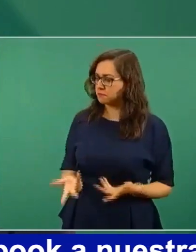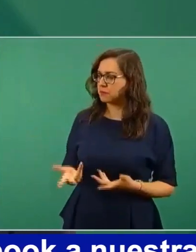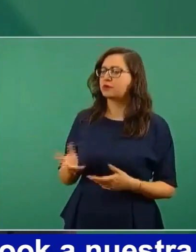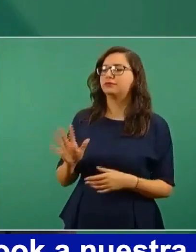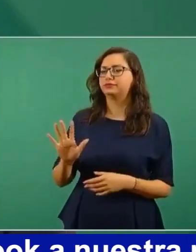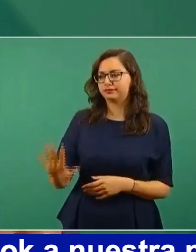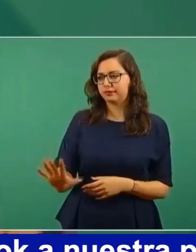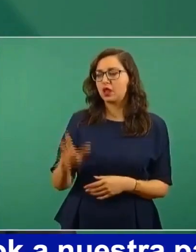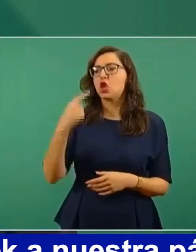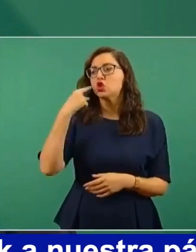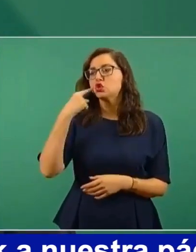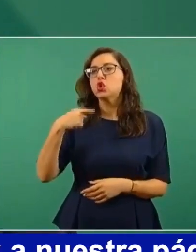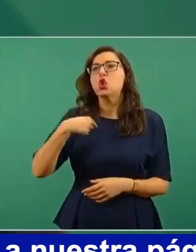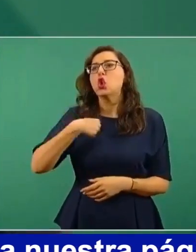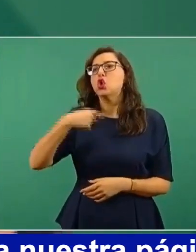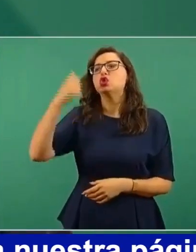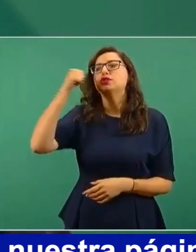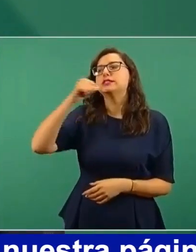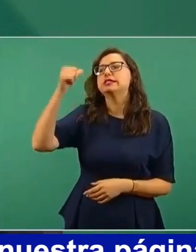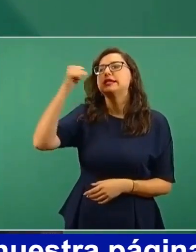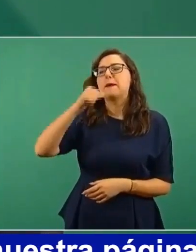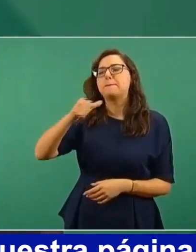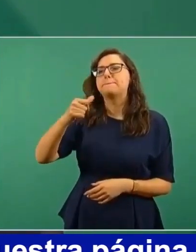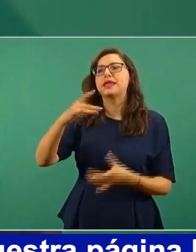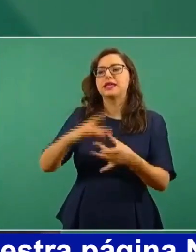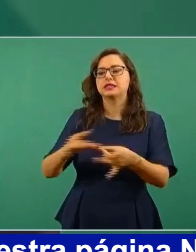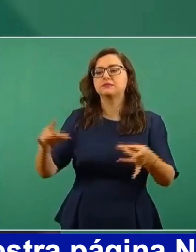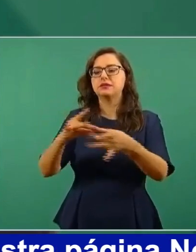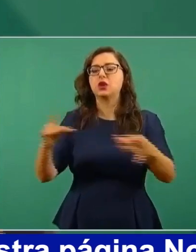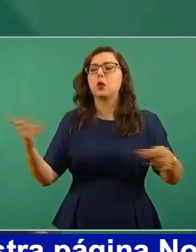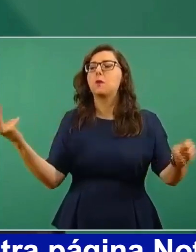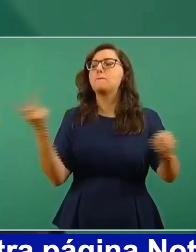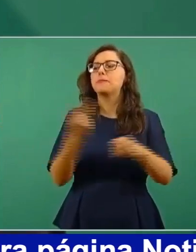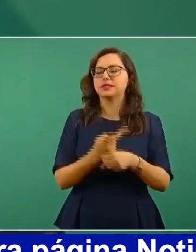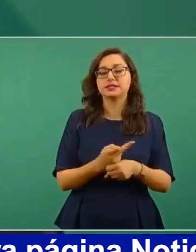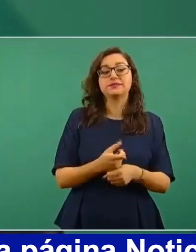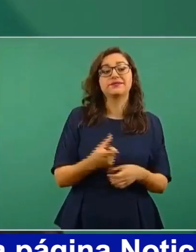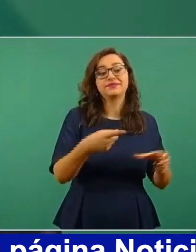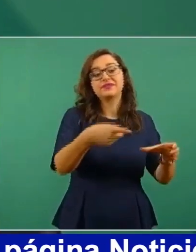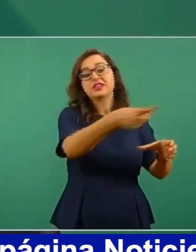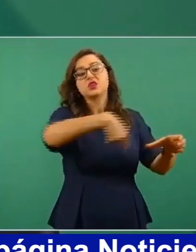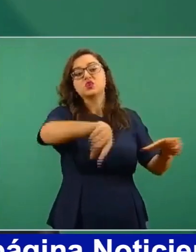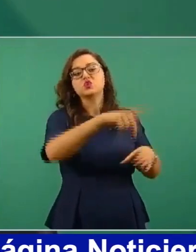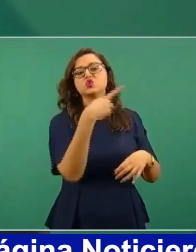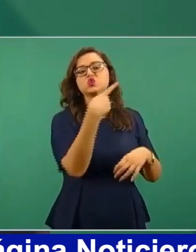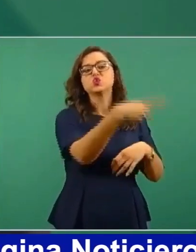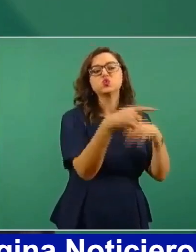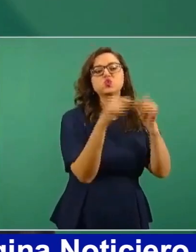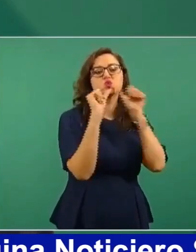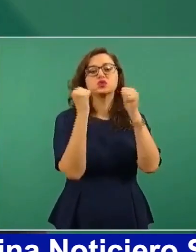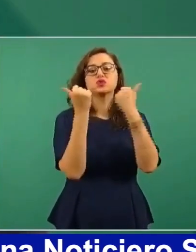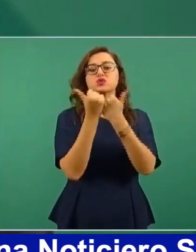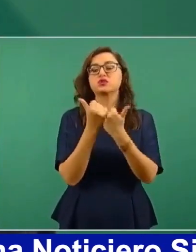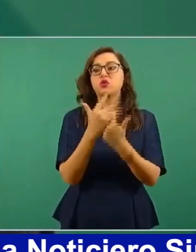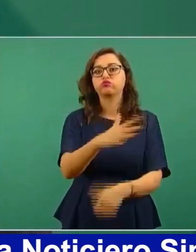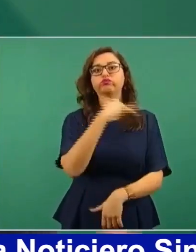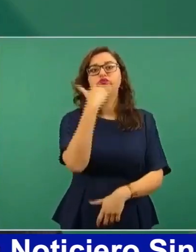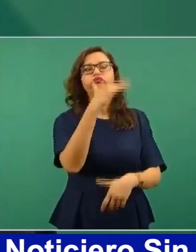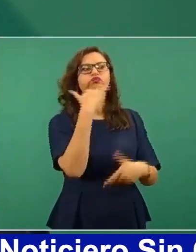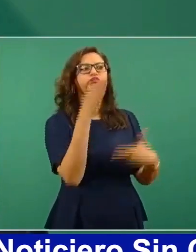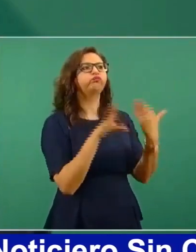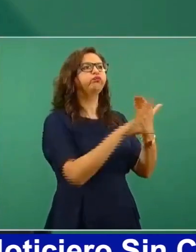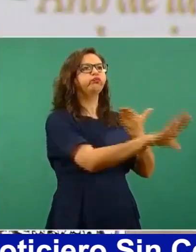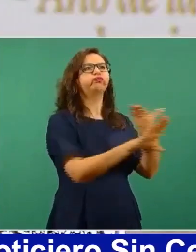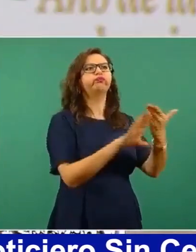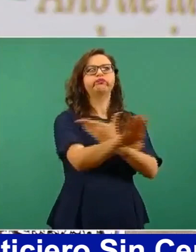combatir la corrupción cuando ellos siempre han apoyado al régimen de